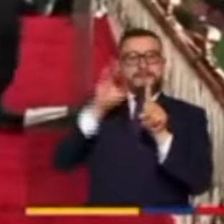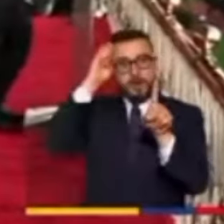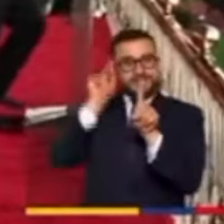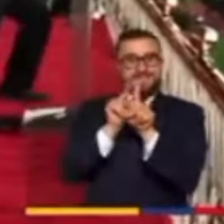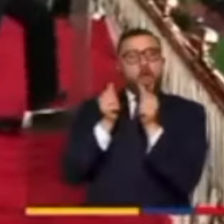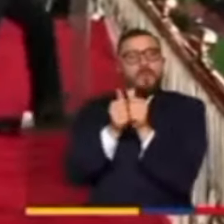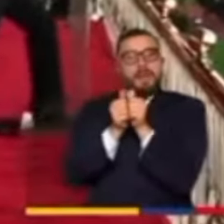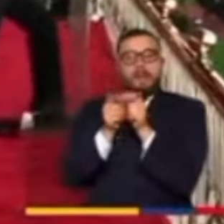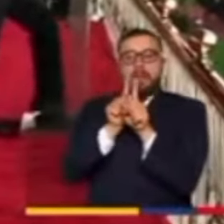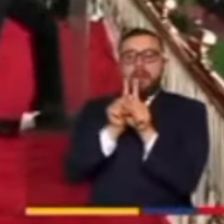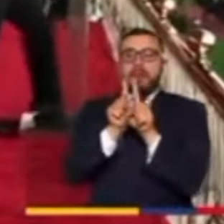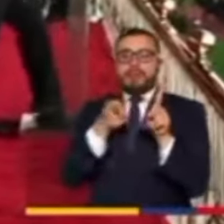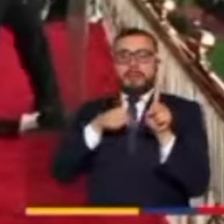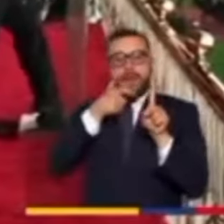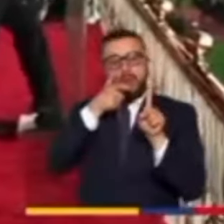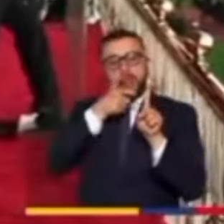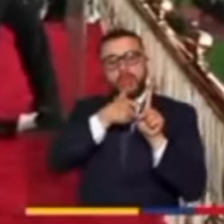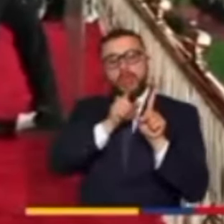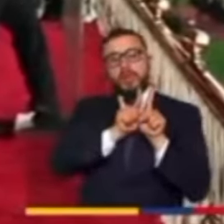a uno para arriba y para abajo todo el tiempo.